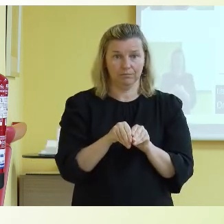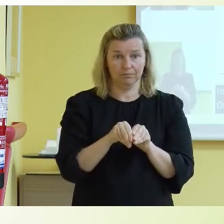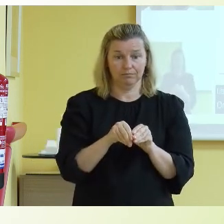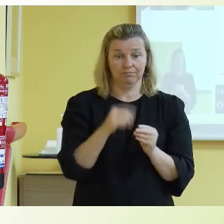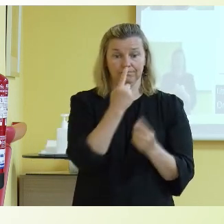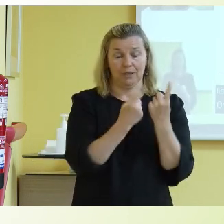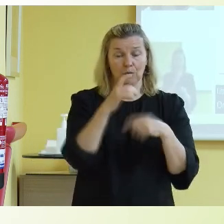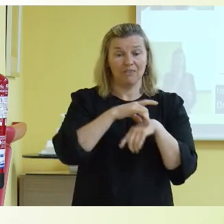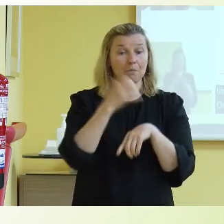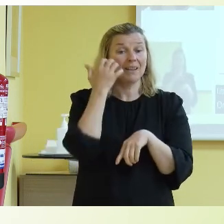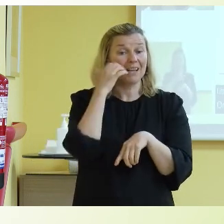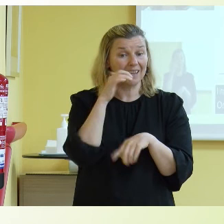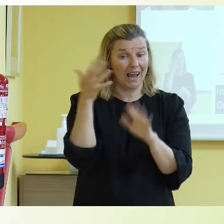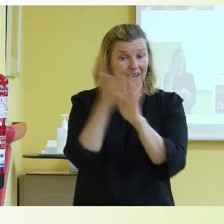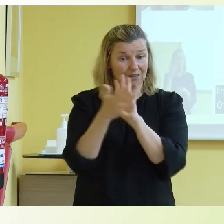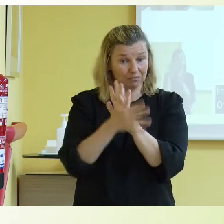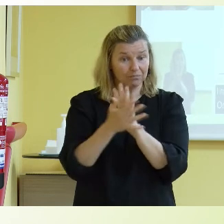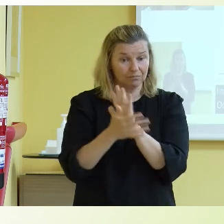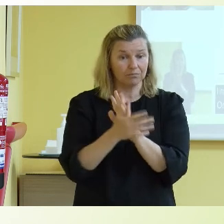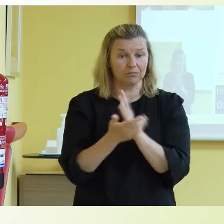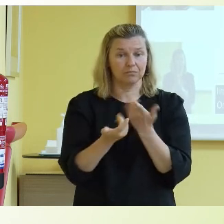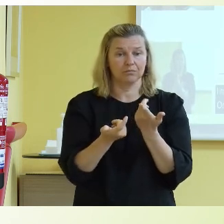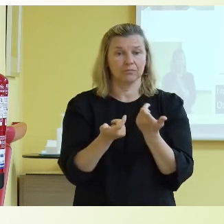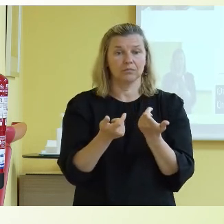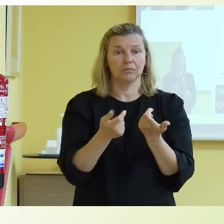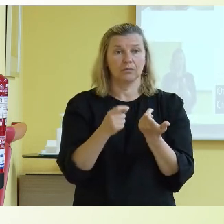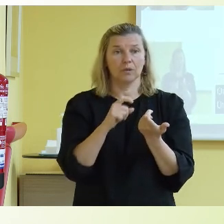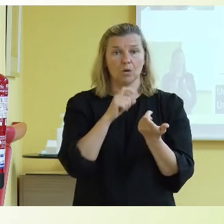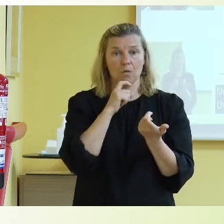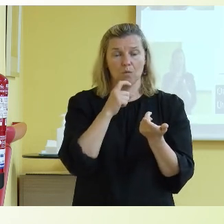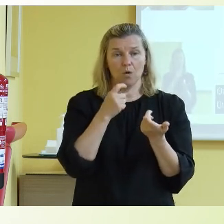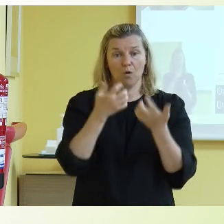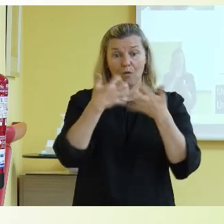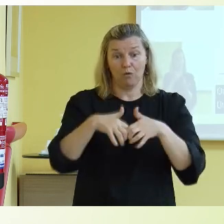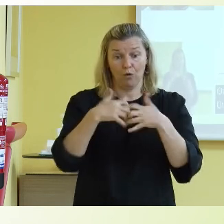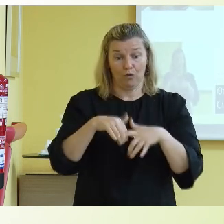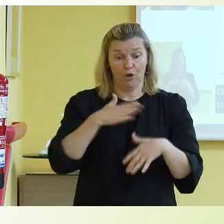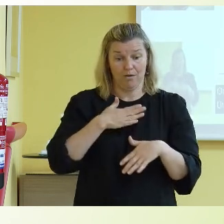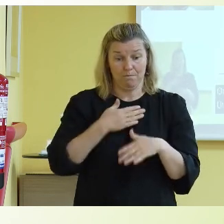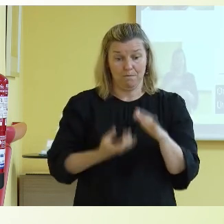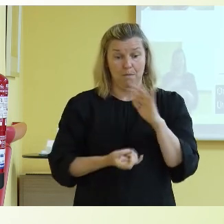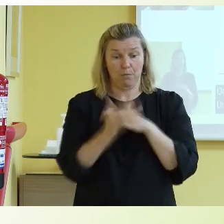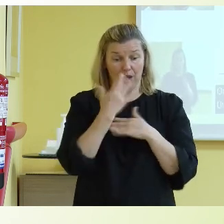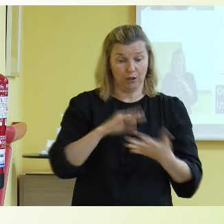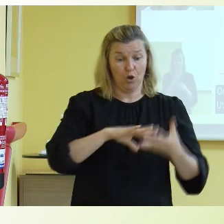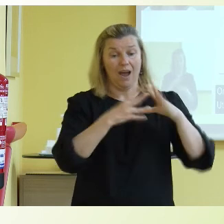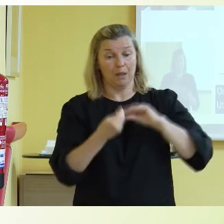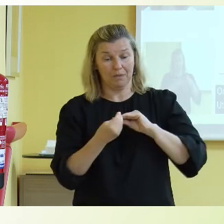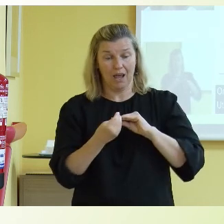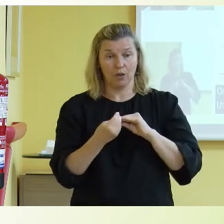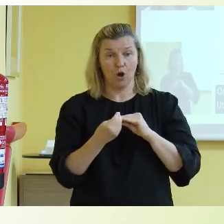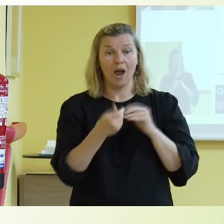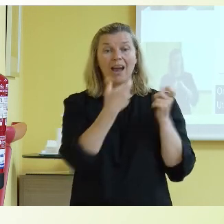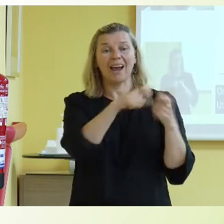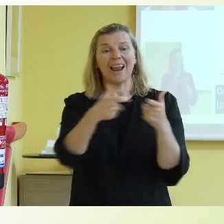enfermedades raras, utilizando el tesauro de funcionamiento de Orfanet, que se deriva y ha sido adaptado de la Clasificación Internacional